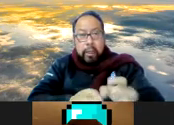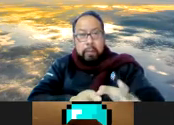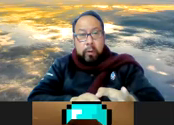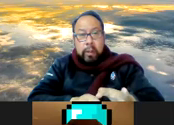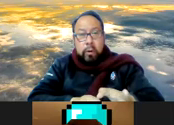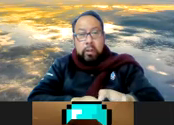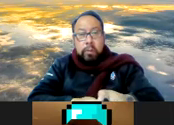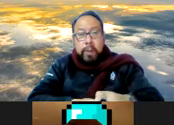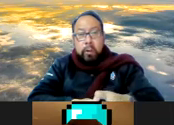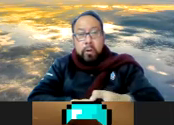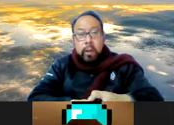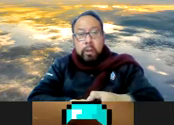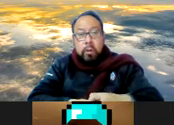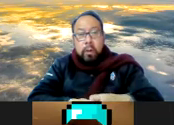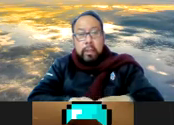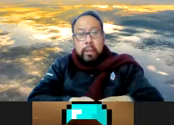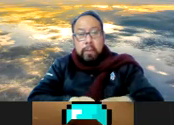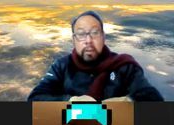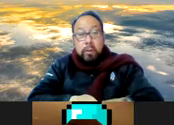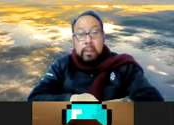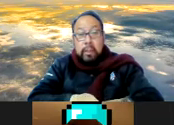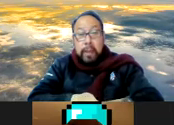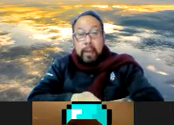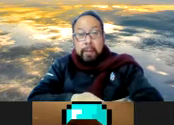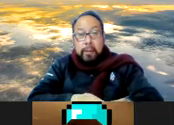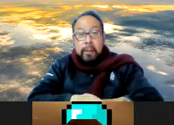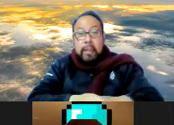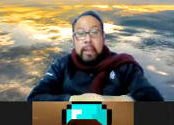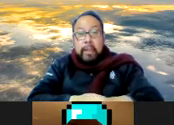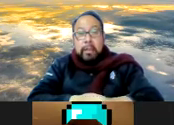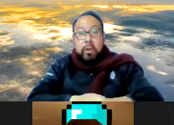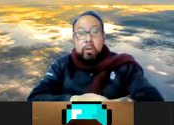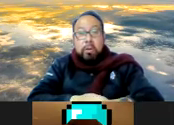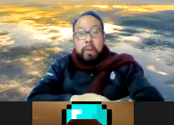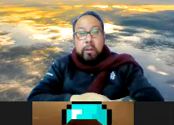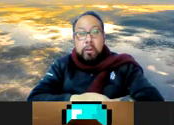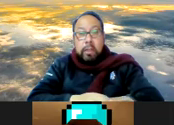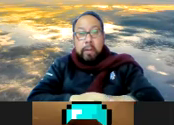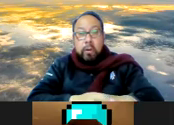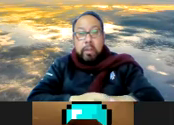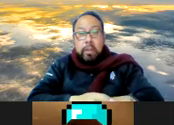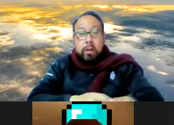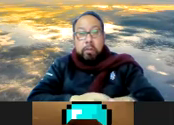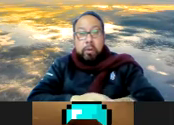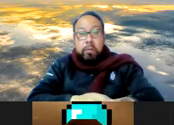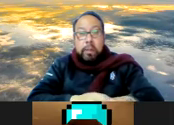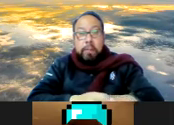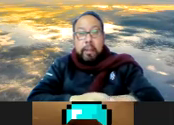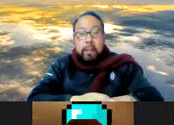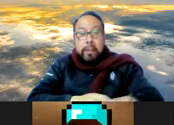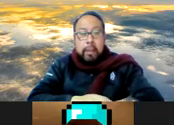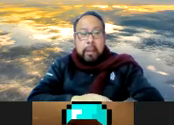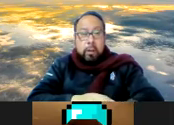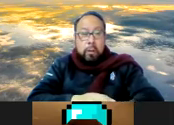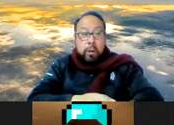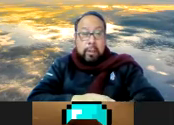de, por ejemplo, en un resumen para un congreso no suele tener más de 200 palabras. En ese corto espacio se debe condensar los puntos principales